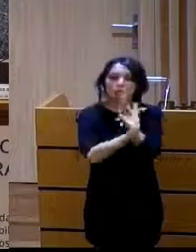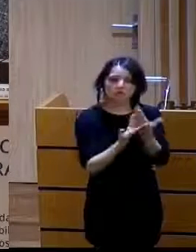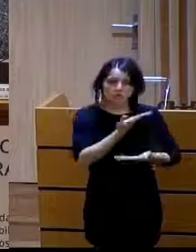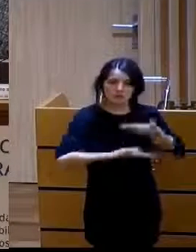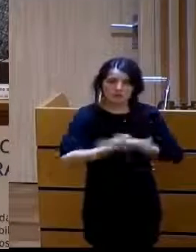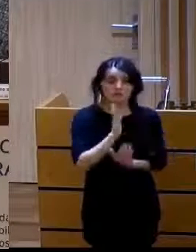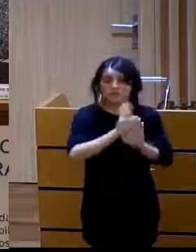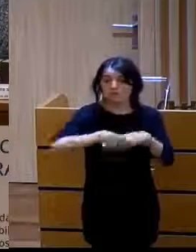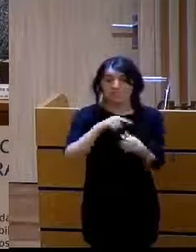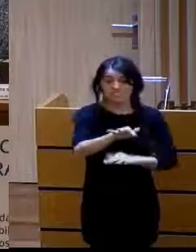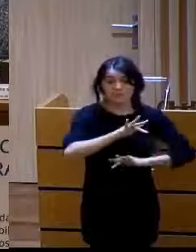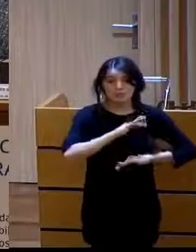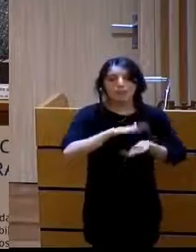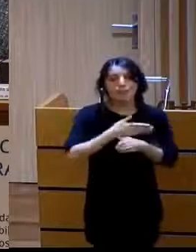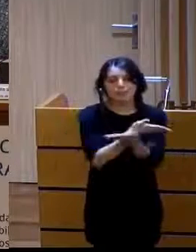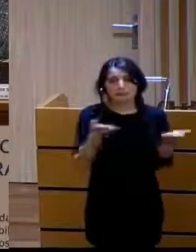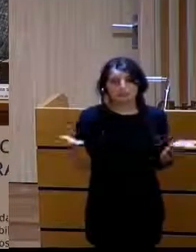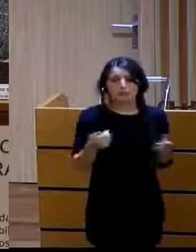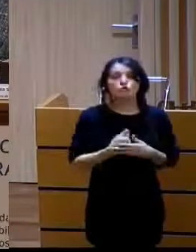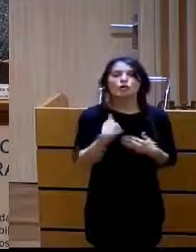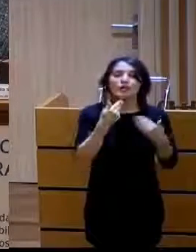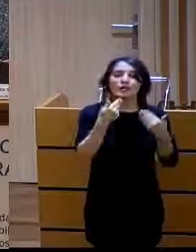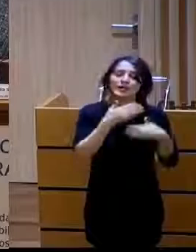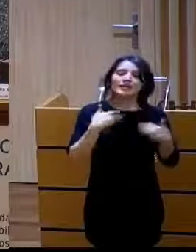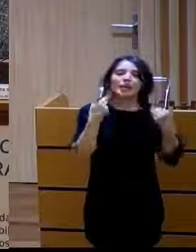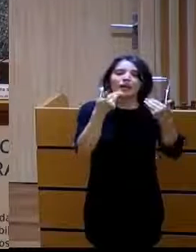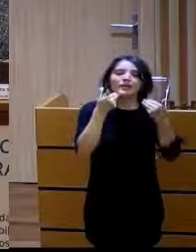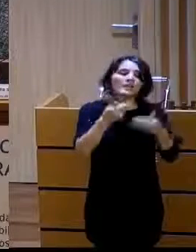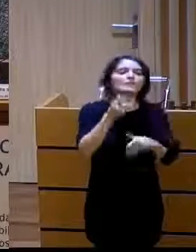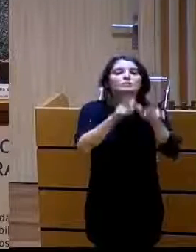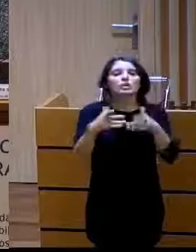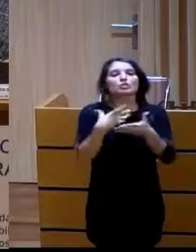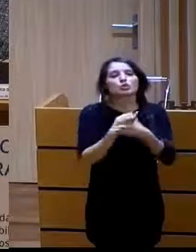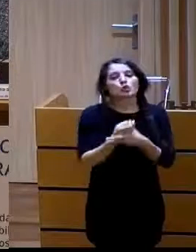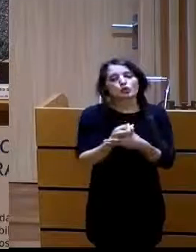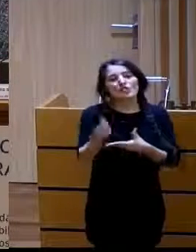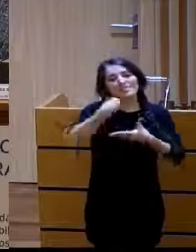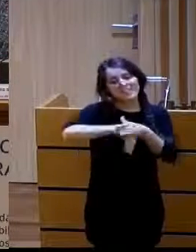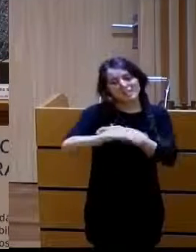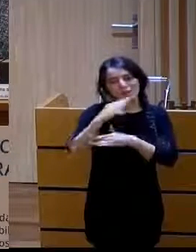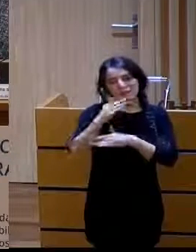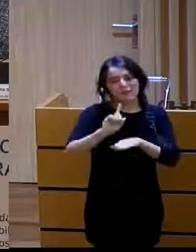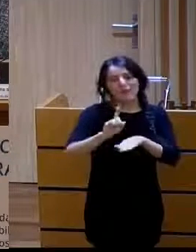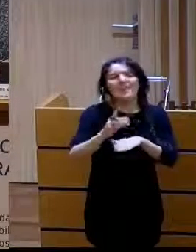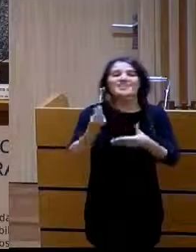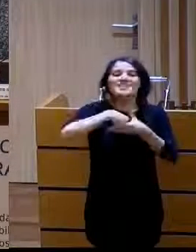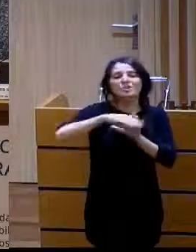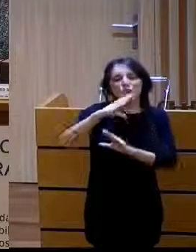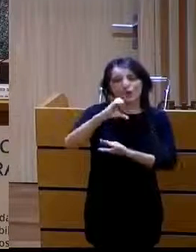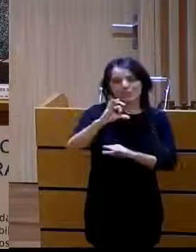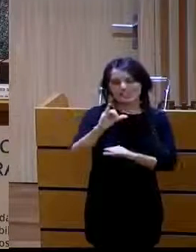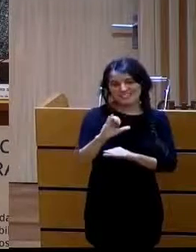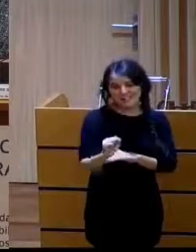gracias a todos y cada uno de los que forman parte del CERMI y del CESIA por haberme permitido trabajar con